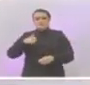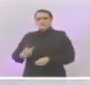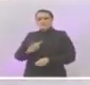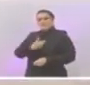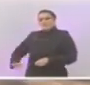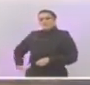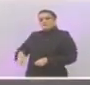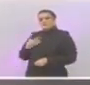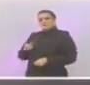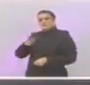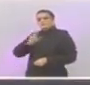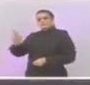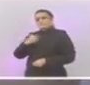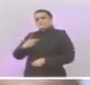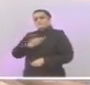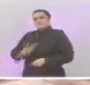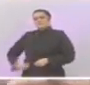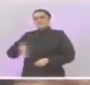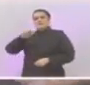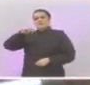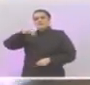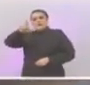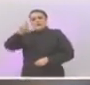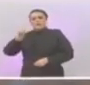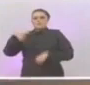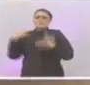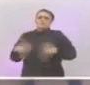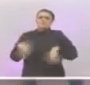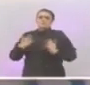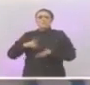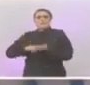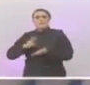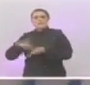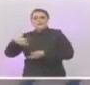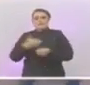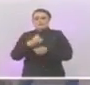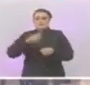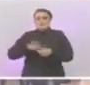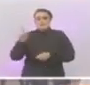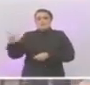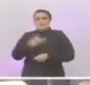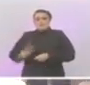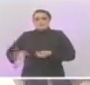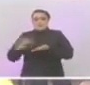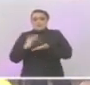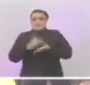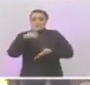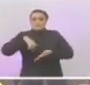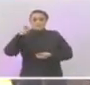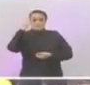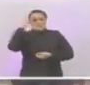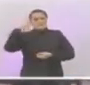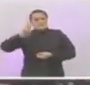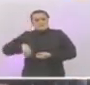de la República, Andrés Manuel López Obrador, por su valioso y decidido apoyo a nuestro Estado. Le aprecio en